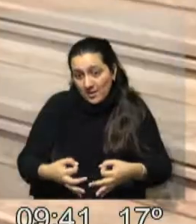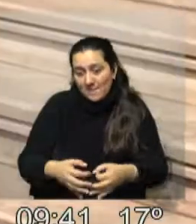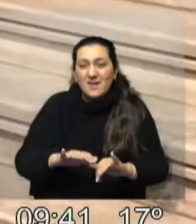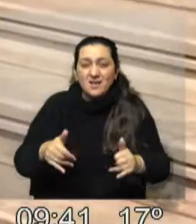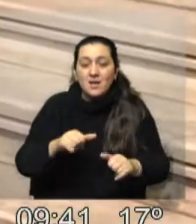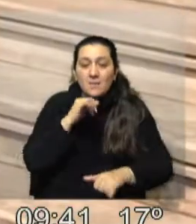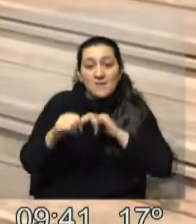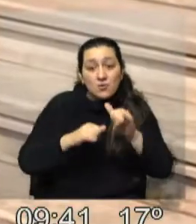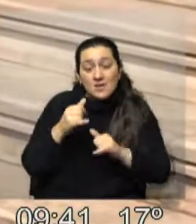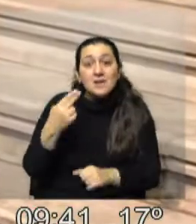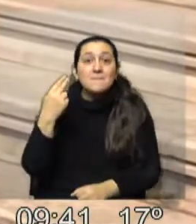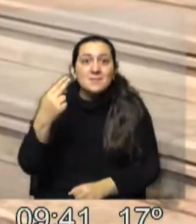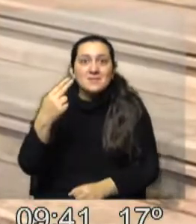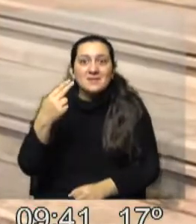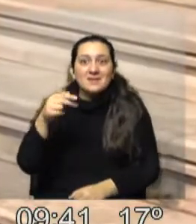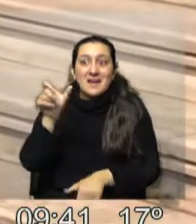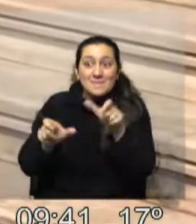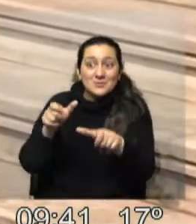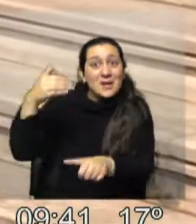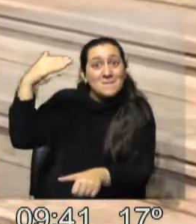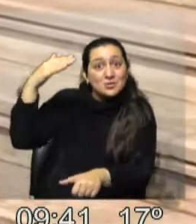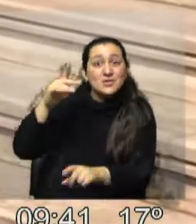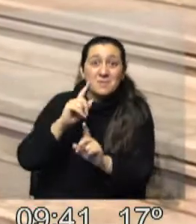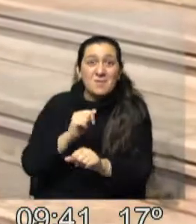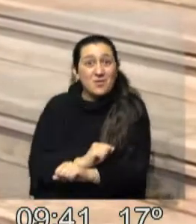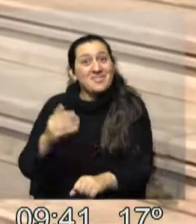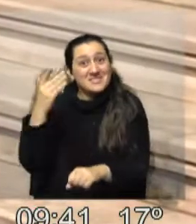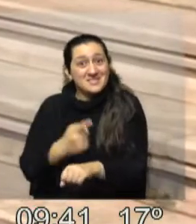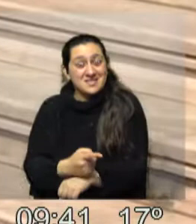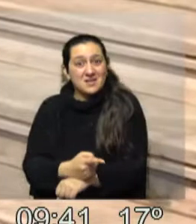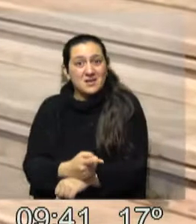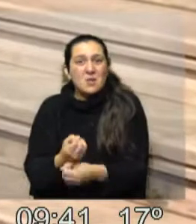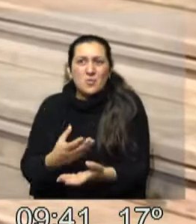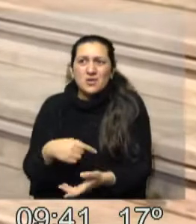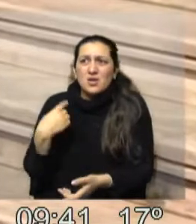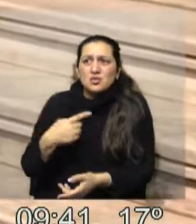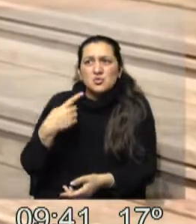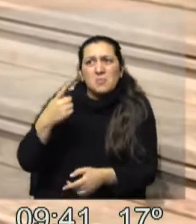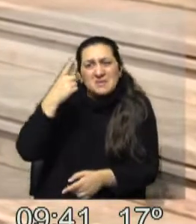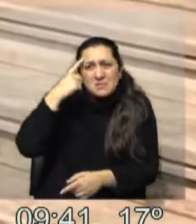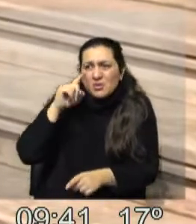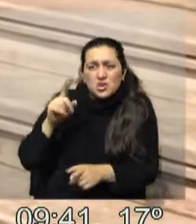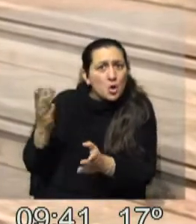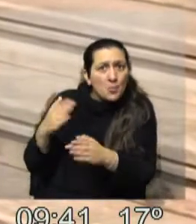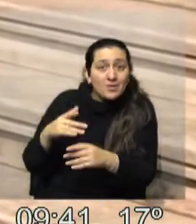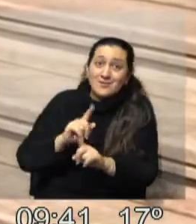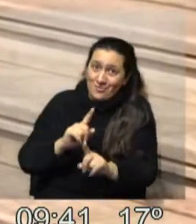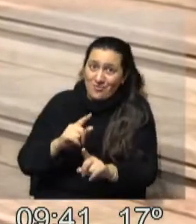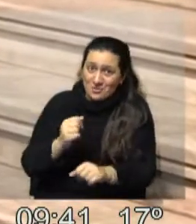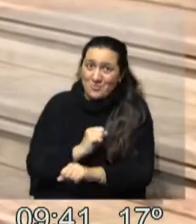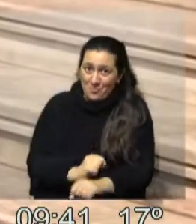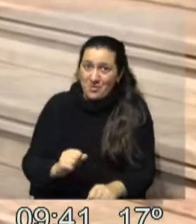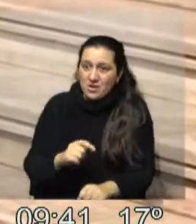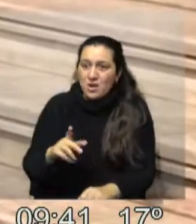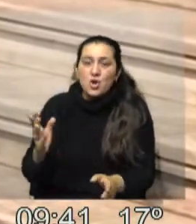permitir decidir a las personas mayores. Hay como un prejuicio en el cual pensamos que ellos no son capaces de decidir, y eso no es así. Hay una gama enorme, no los